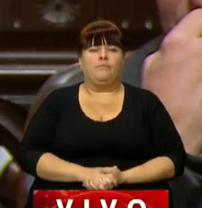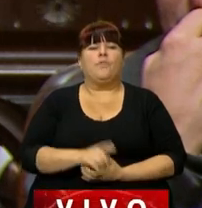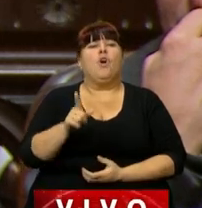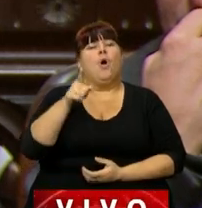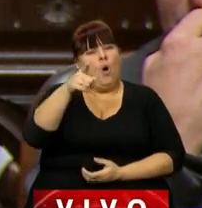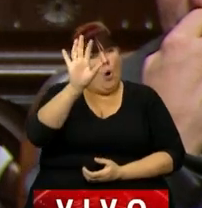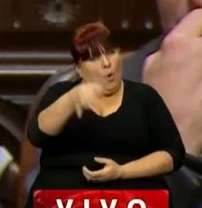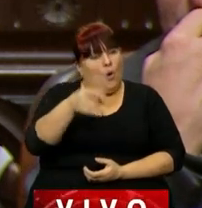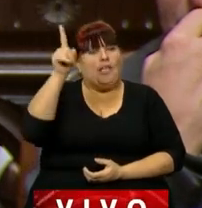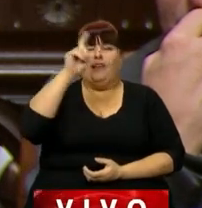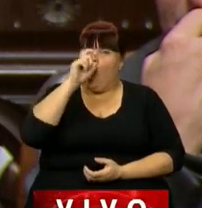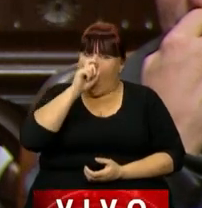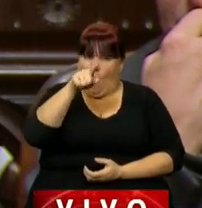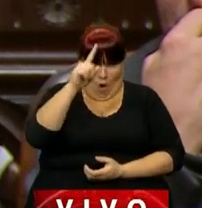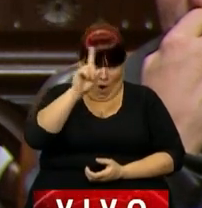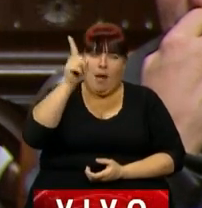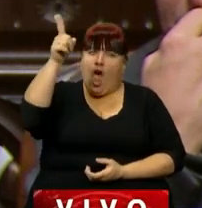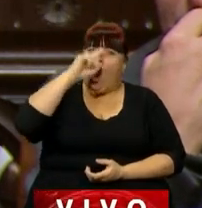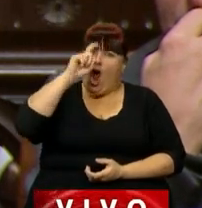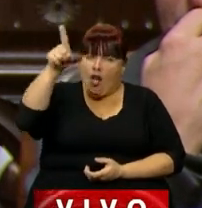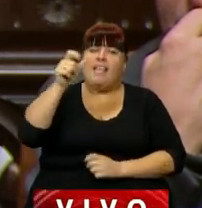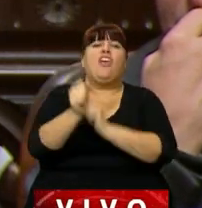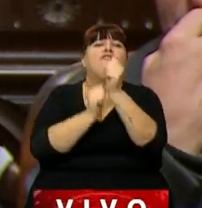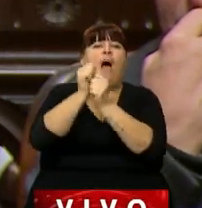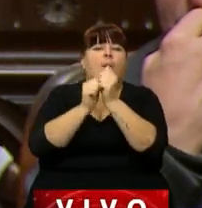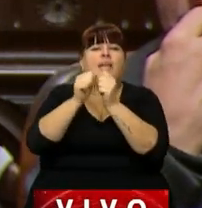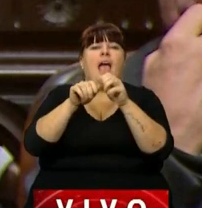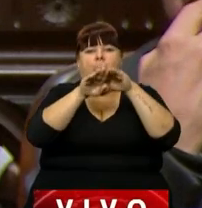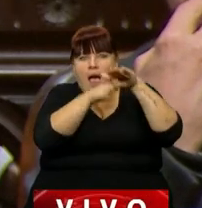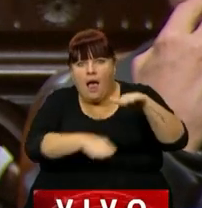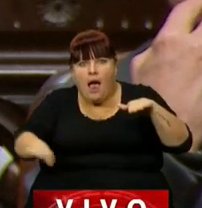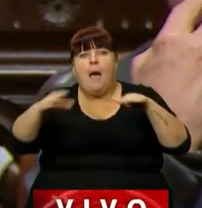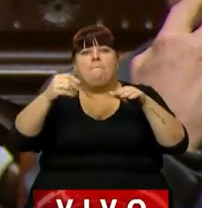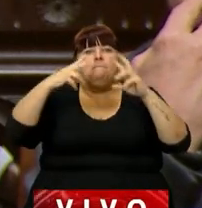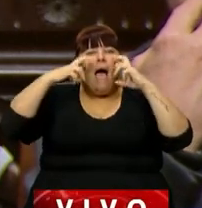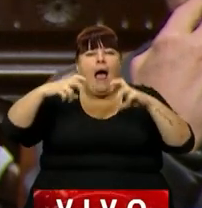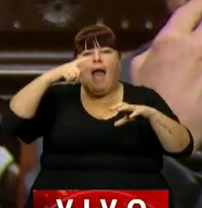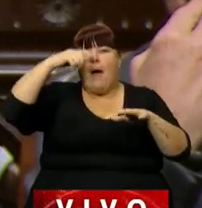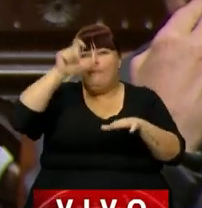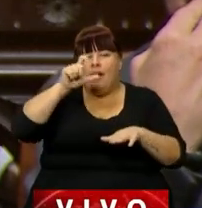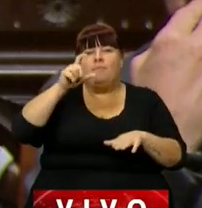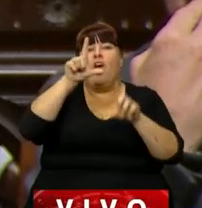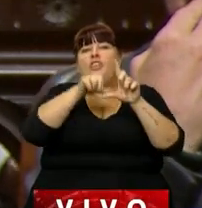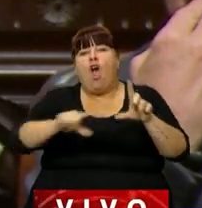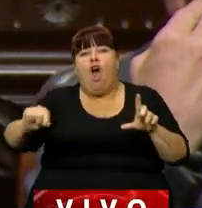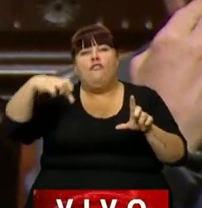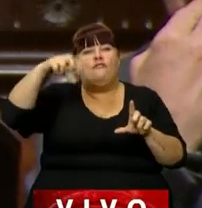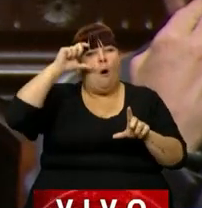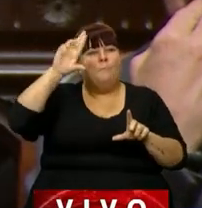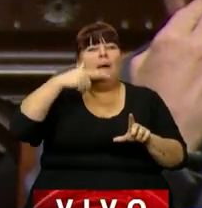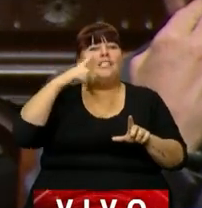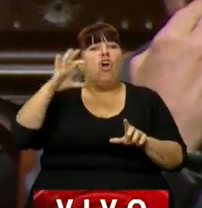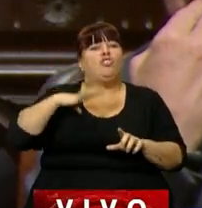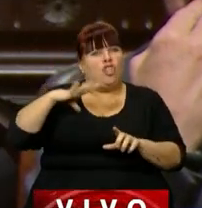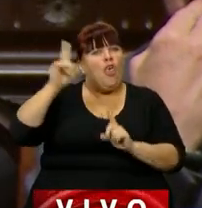Nosotros, usted sabe que en Corrientes, aunque usted no crea, nosotros fabricamos plataformas submarinas para exploración petrolera en el Golfo Pérsico. 2 están funcionando todavía